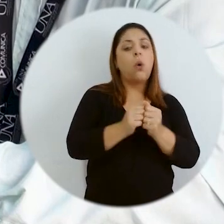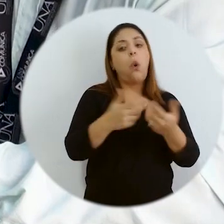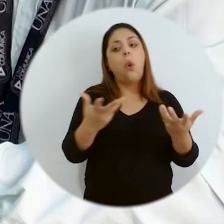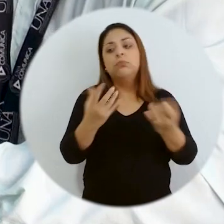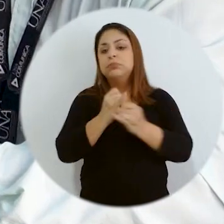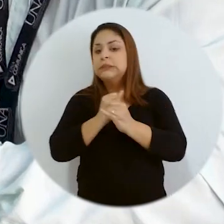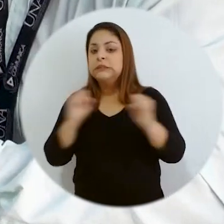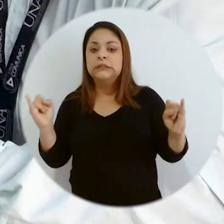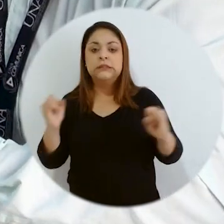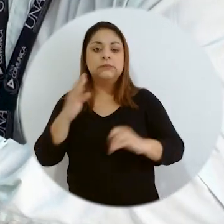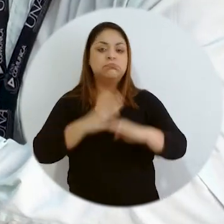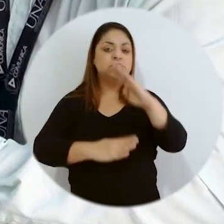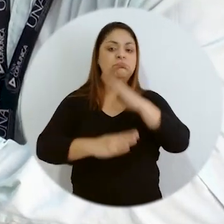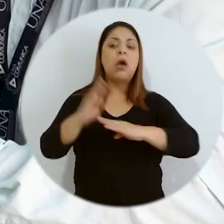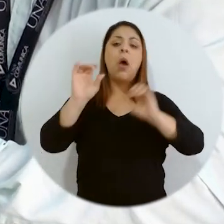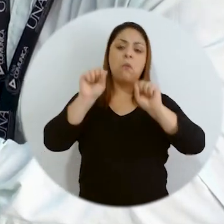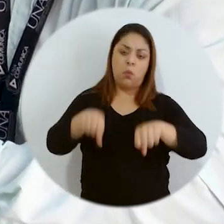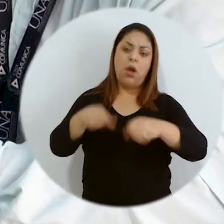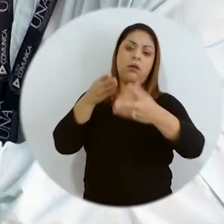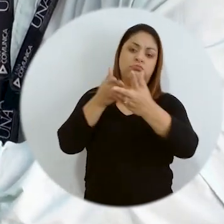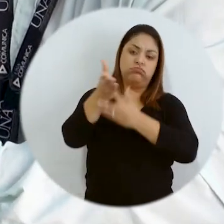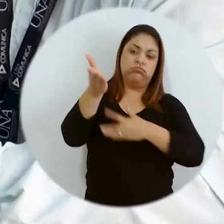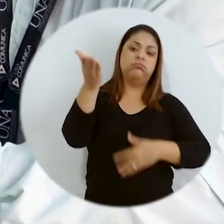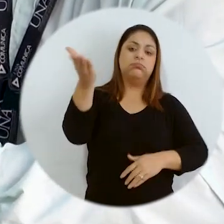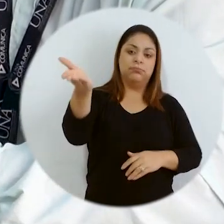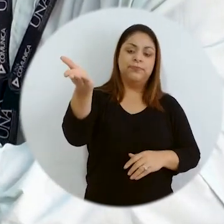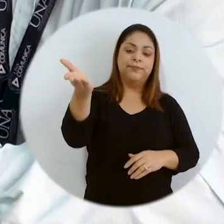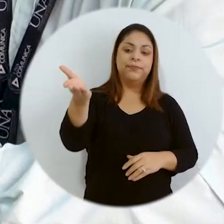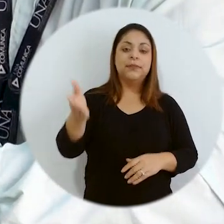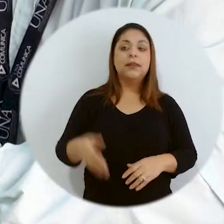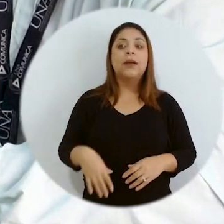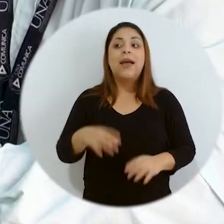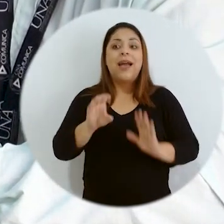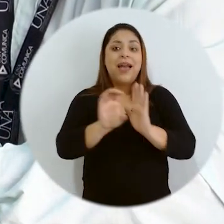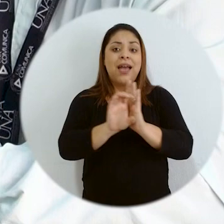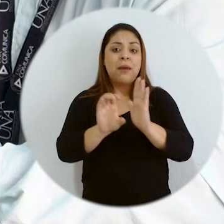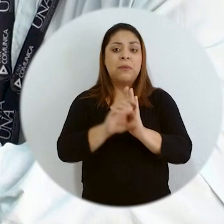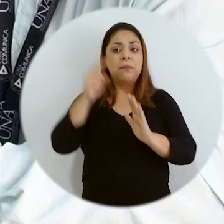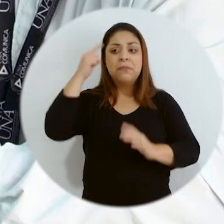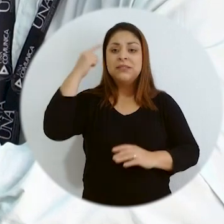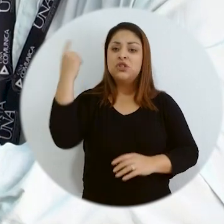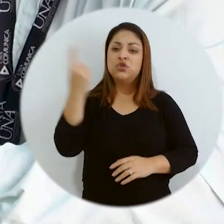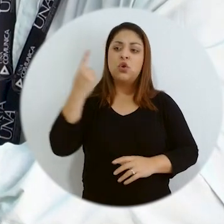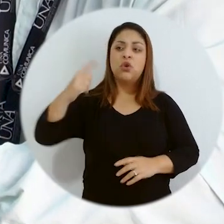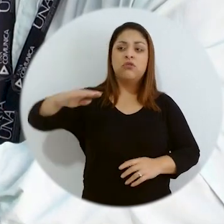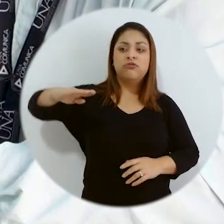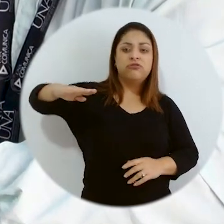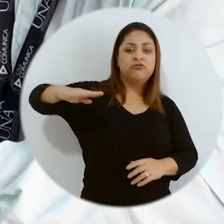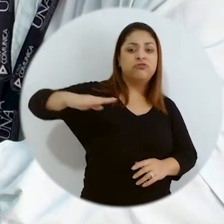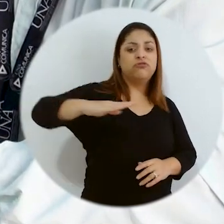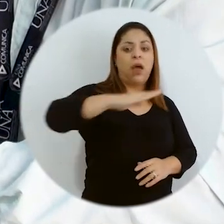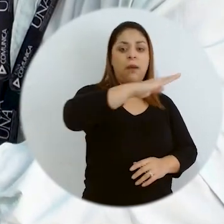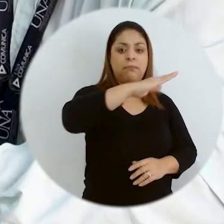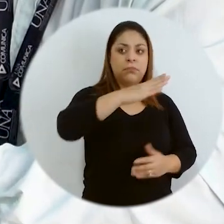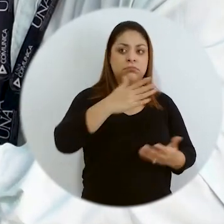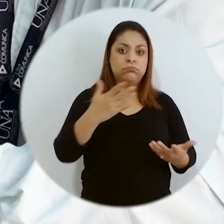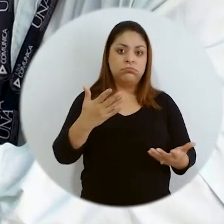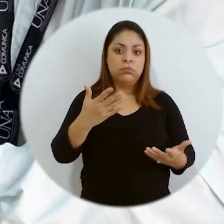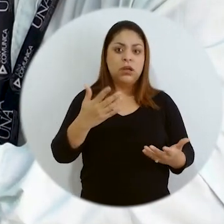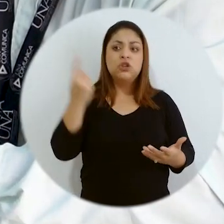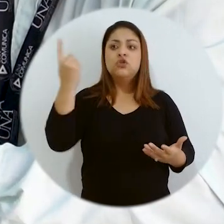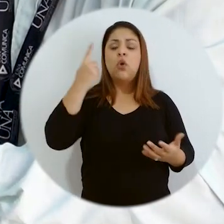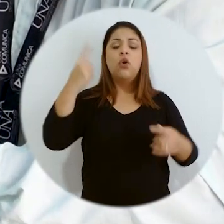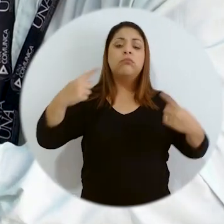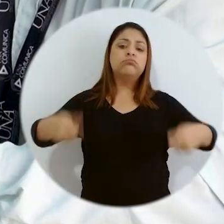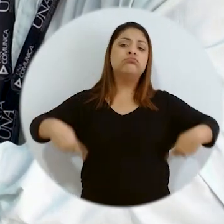edificio. Entonces, Correcto. si pensamos, por ejemplo, en las rampas, ¿verdad? Cuentas Uno y solo tiene cuentos. que pensar que la rampa va a facilitar el acceso a una persona usuaria de silla de ruedas. Es que en